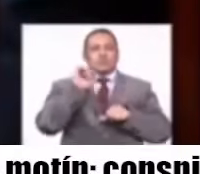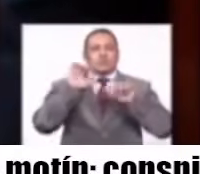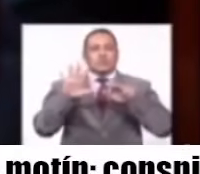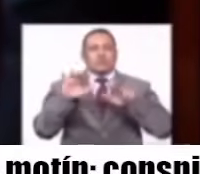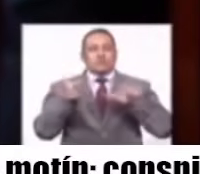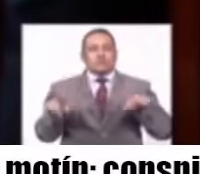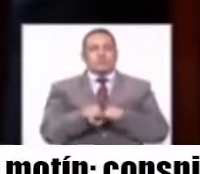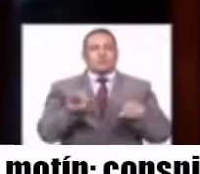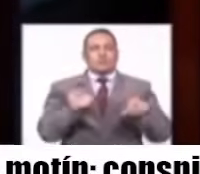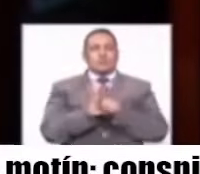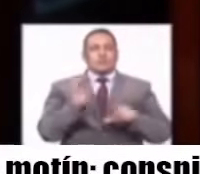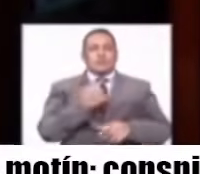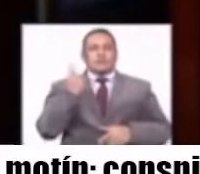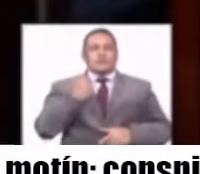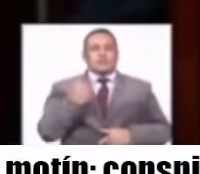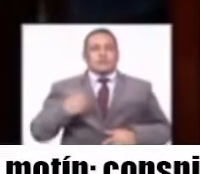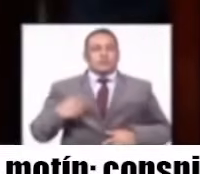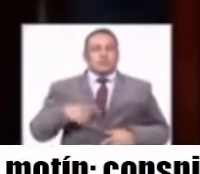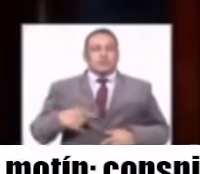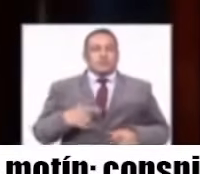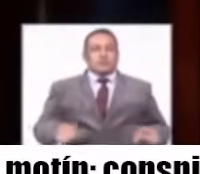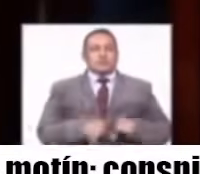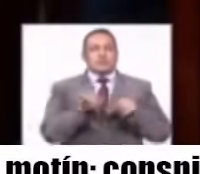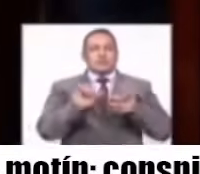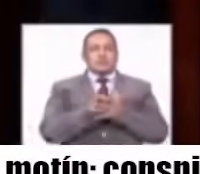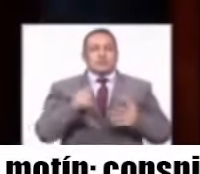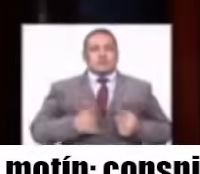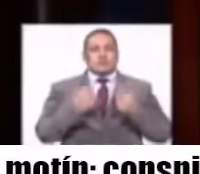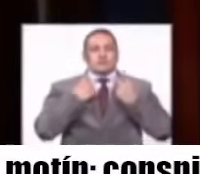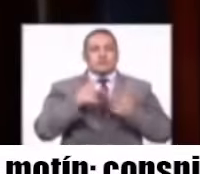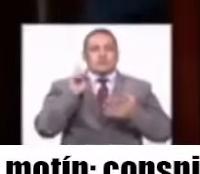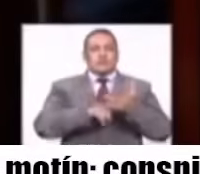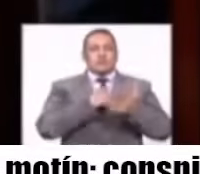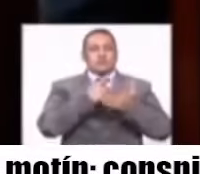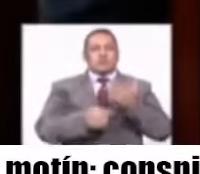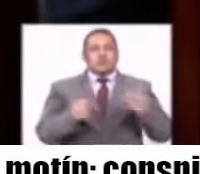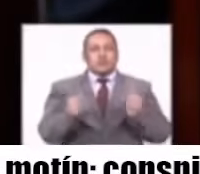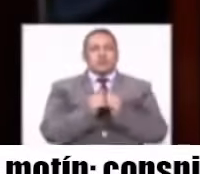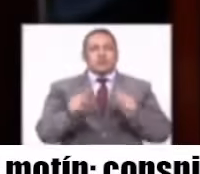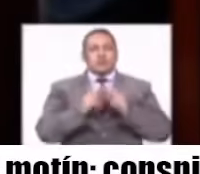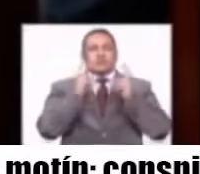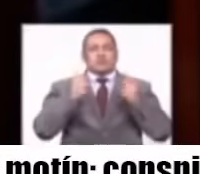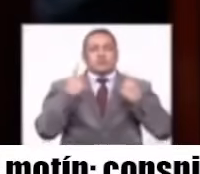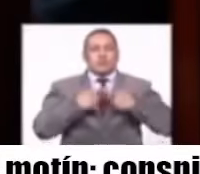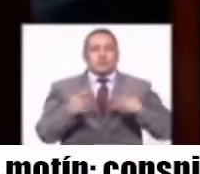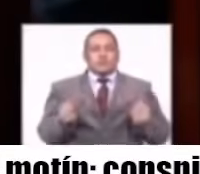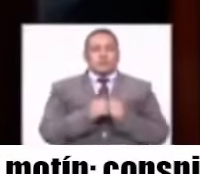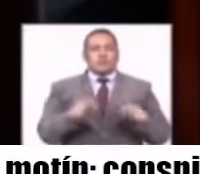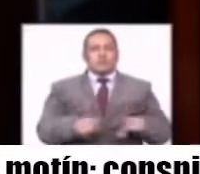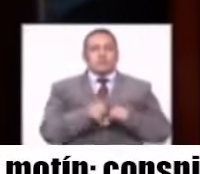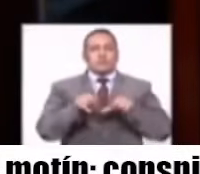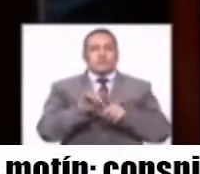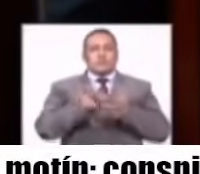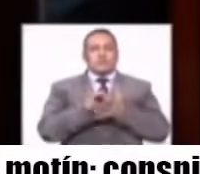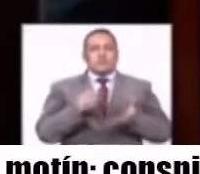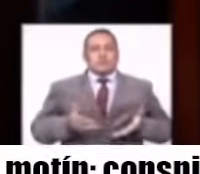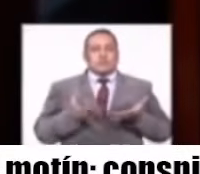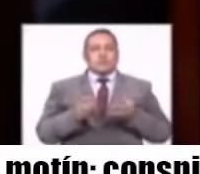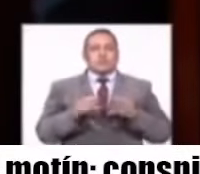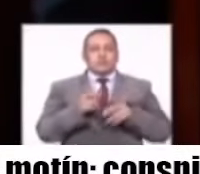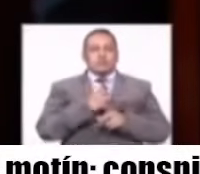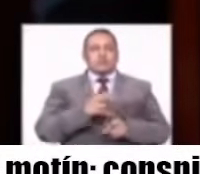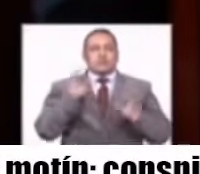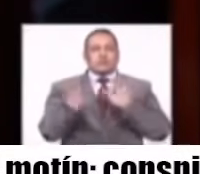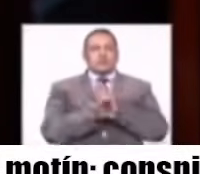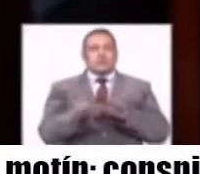29.158, Ley Orgánica del Poder Ejecutivo. Han sido desbordados con el daño consecuentemente que ello genera a la conservación